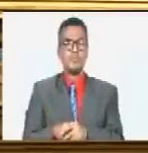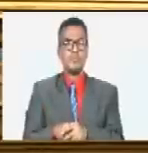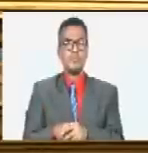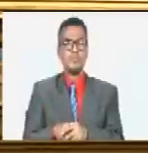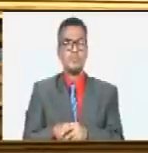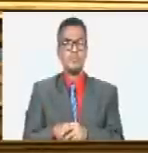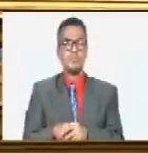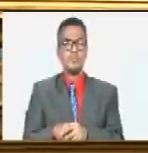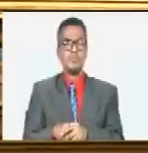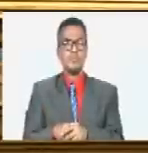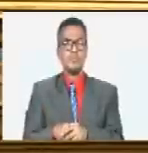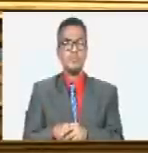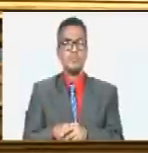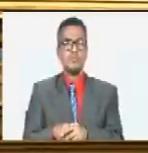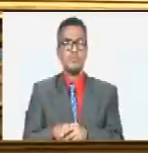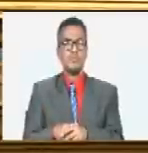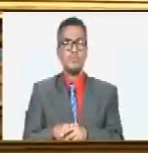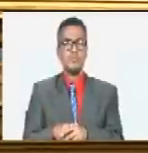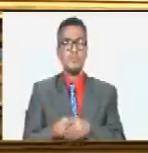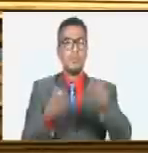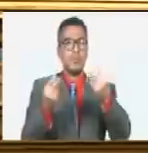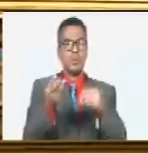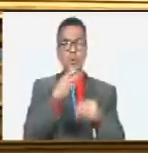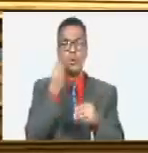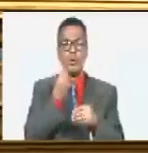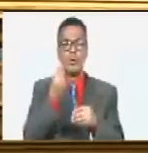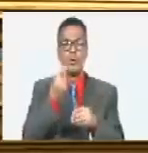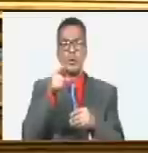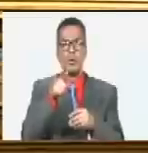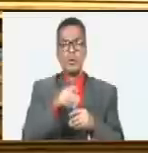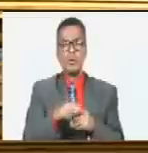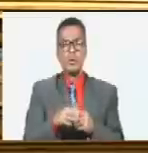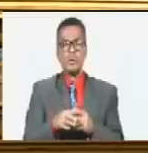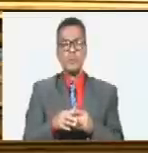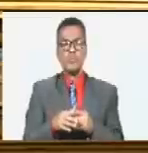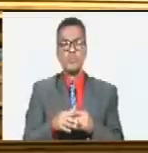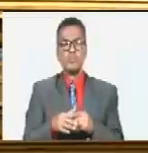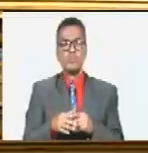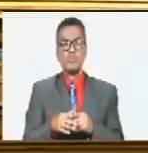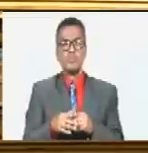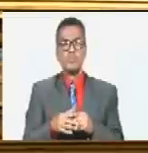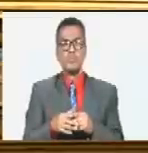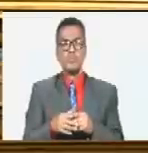Y muchos jóvenes, por eso me explayo un poco más,